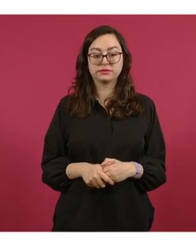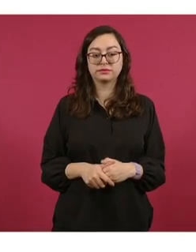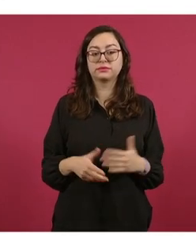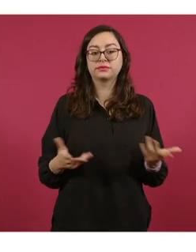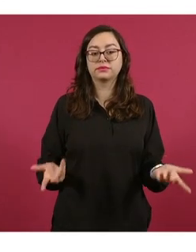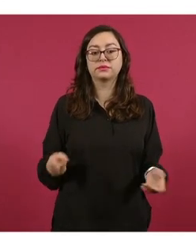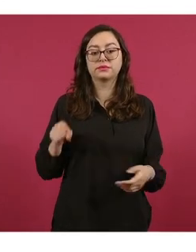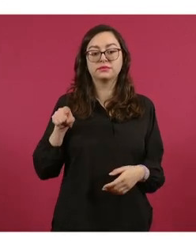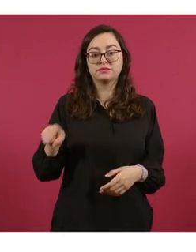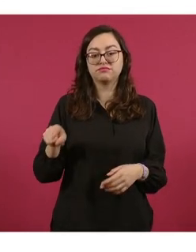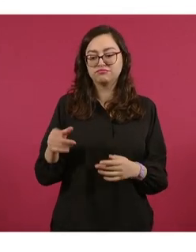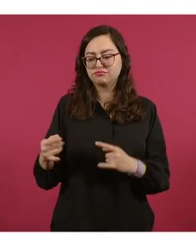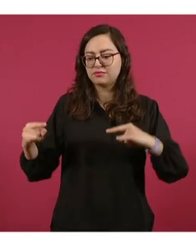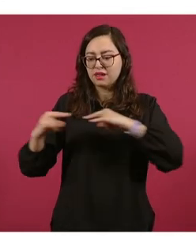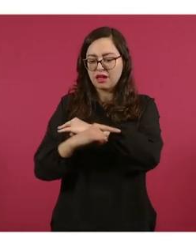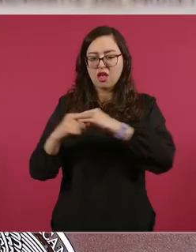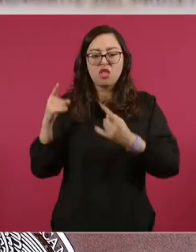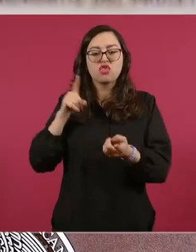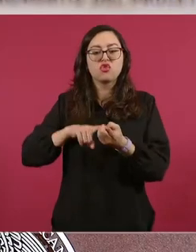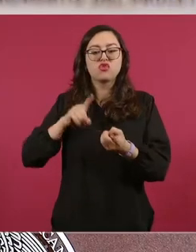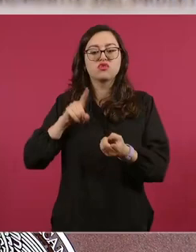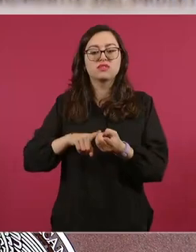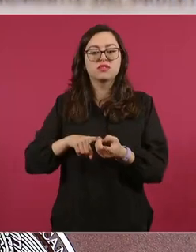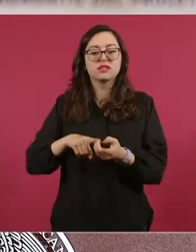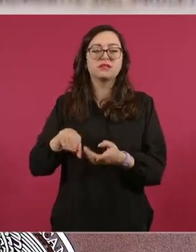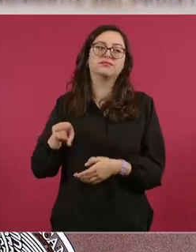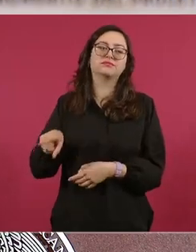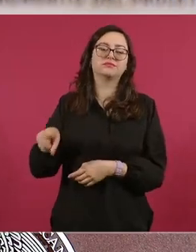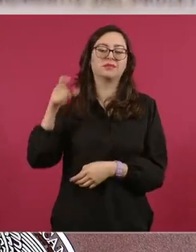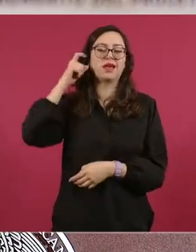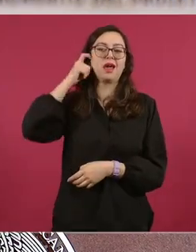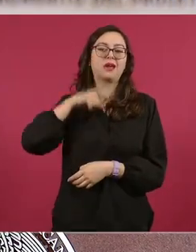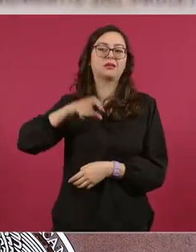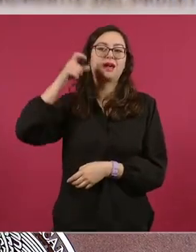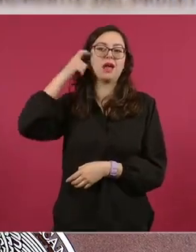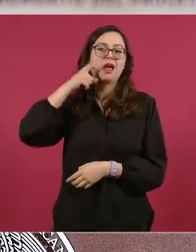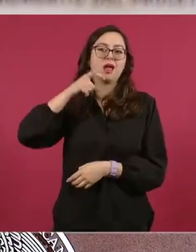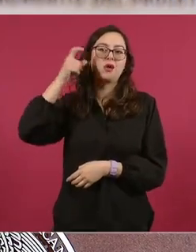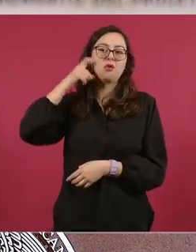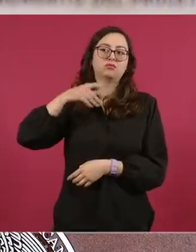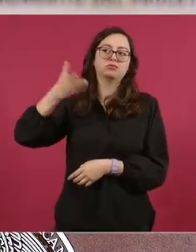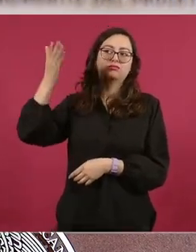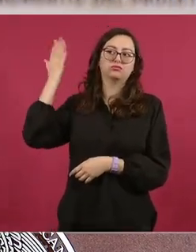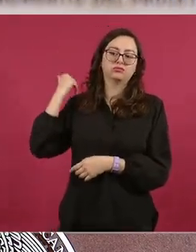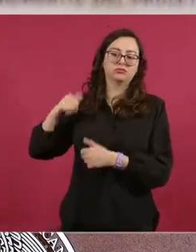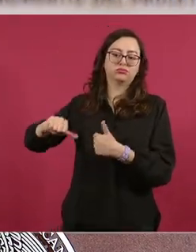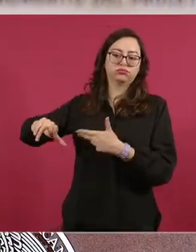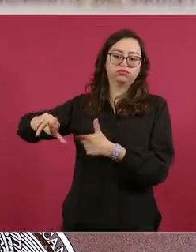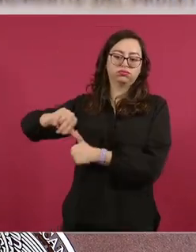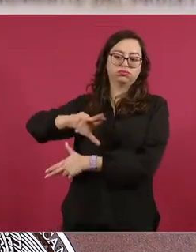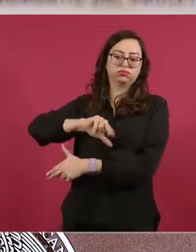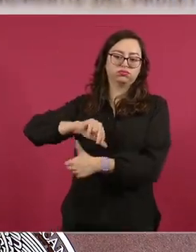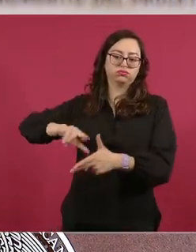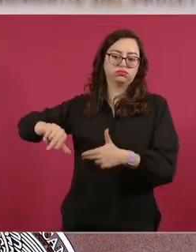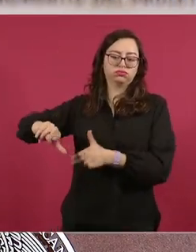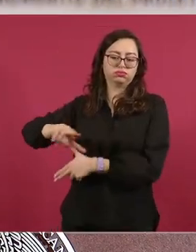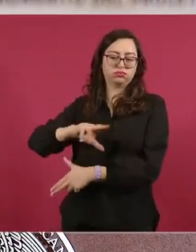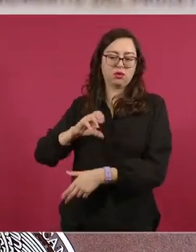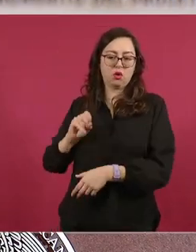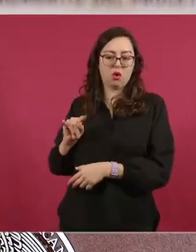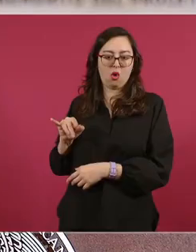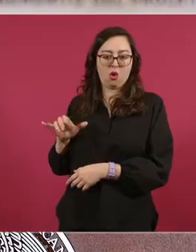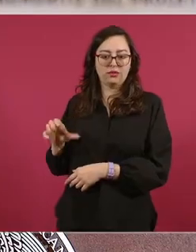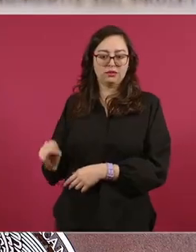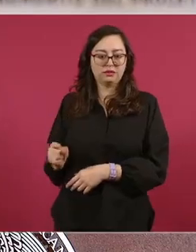paso del huracán Otis hace meses y de manera falsaria,